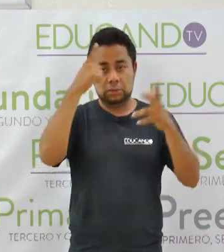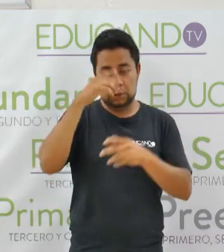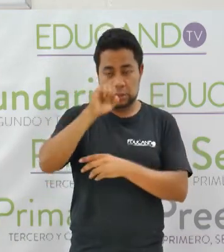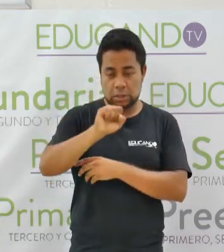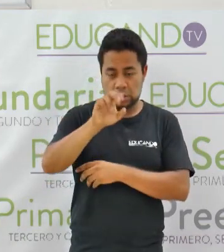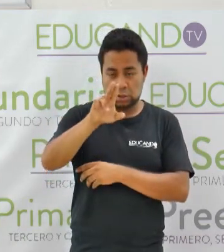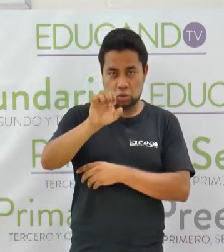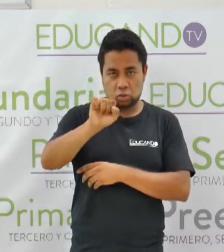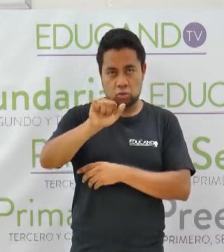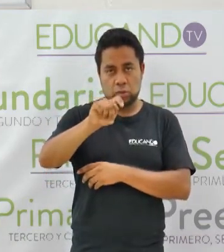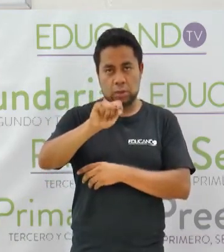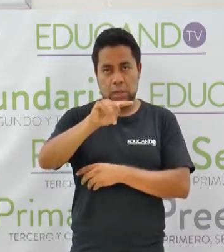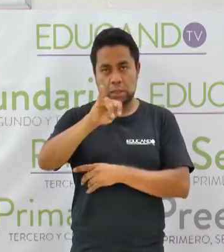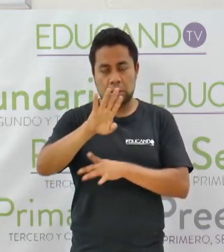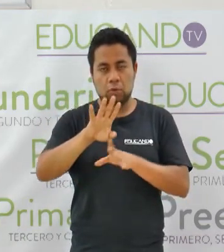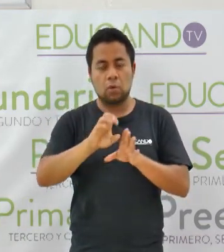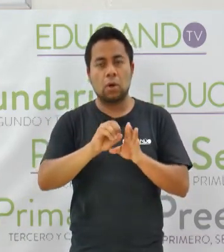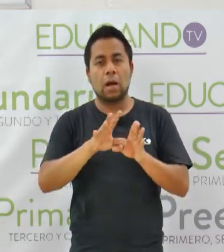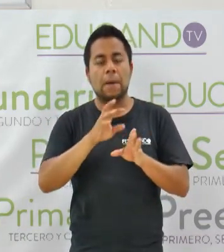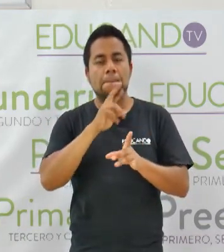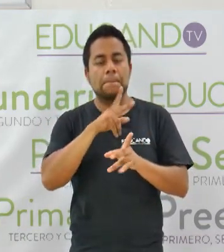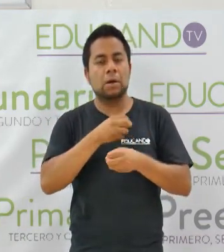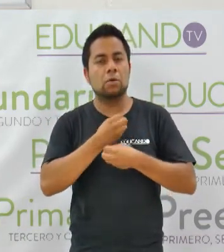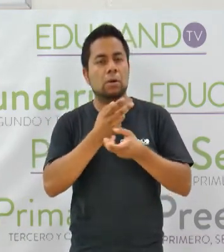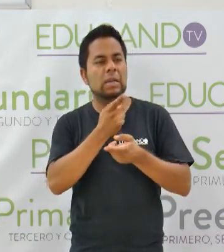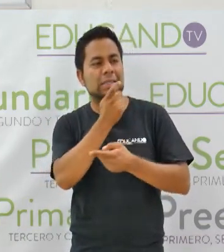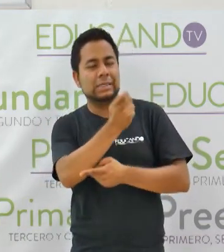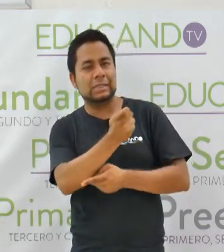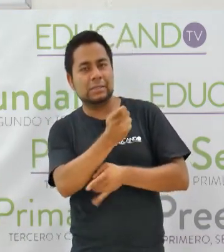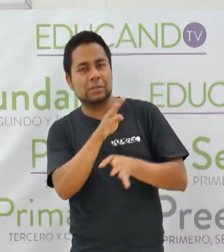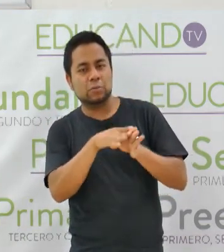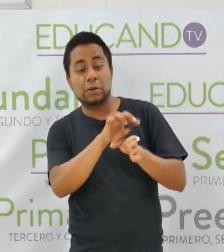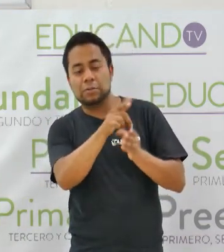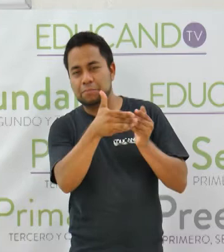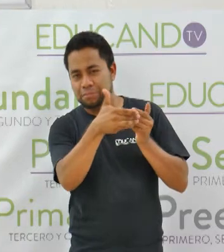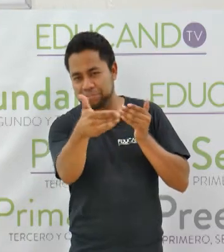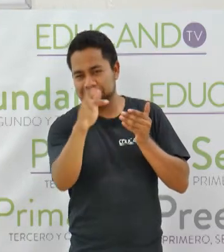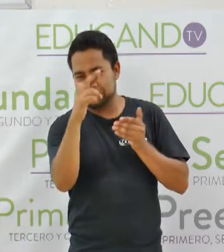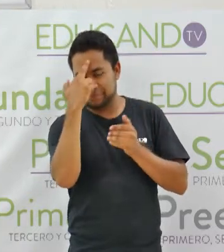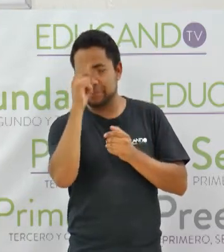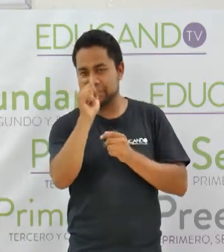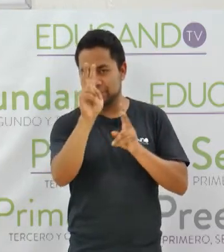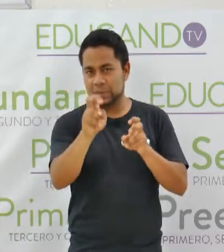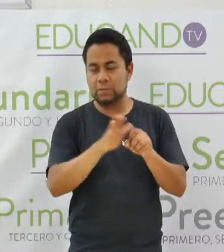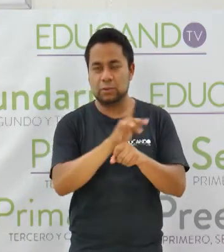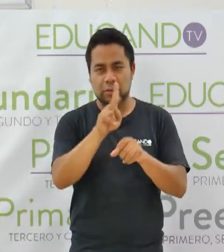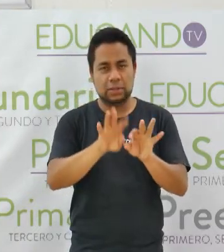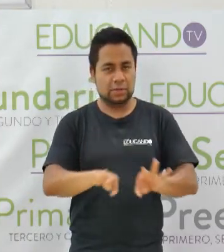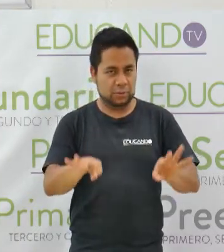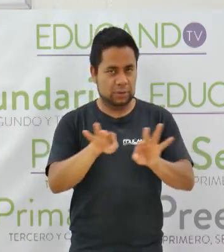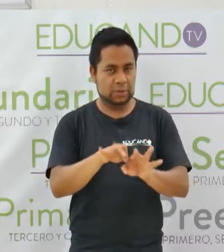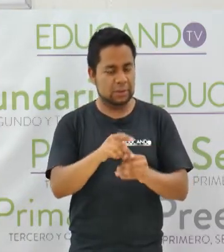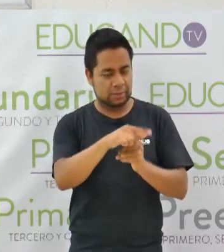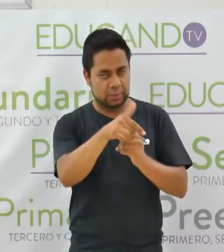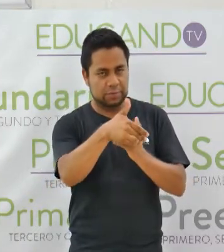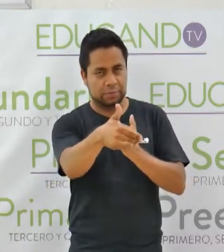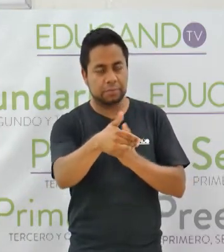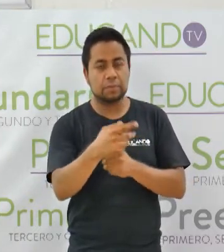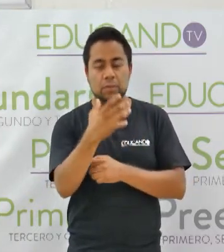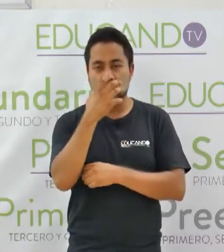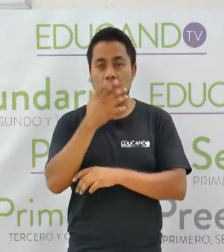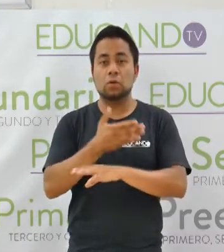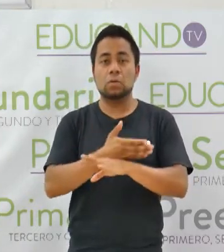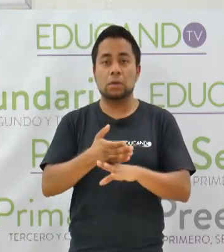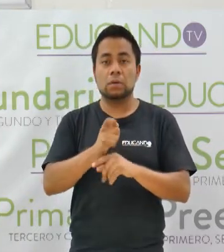el sustantivo tenga una mejor expresión? Más adelante vamos a recordar ese tema porque es importante. El